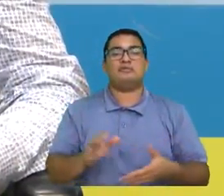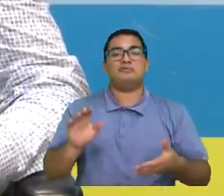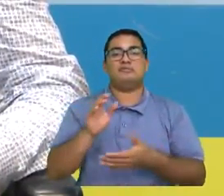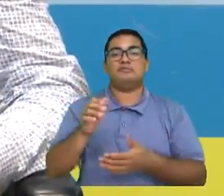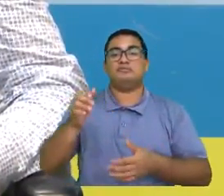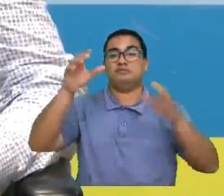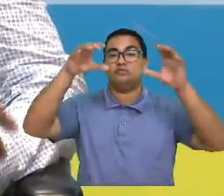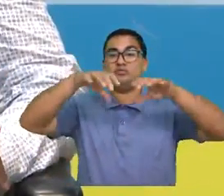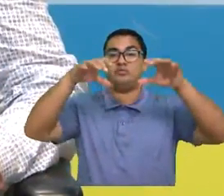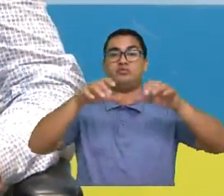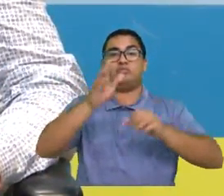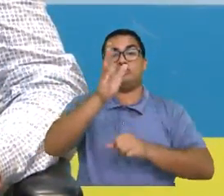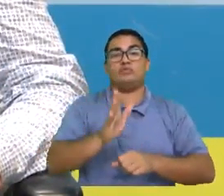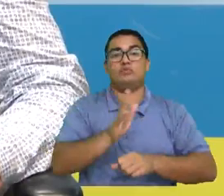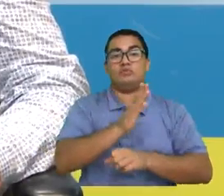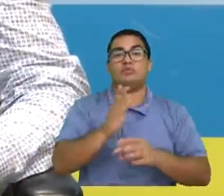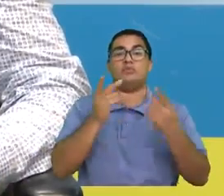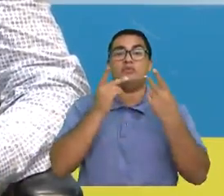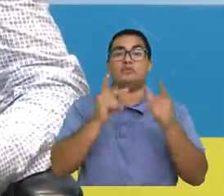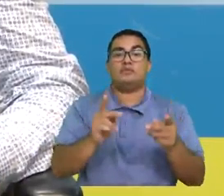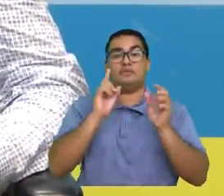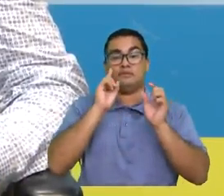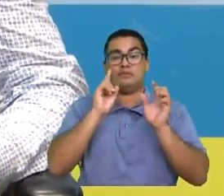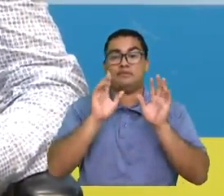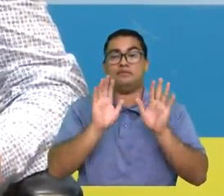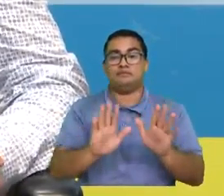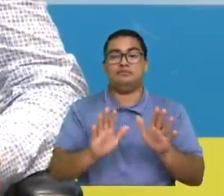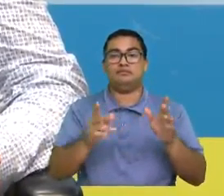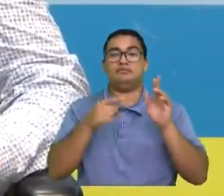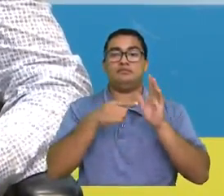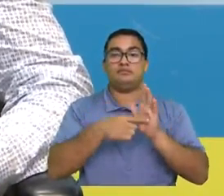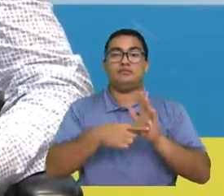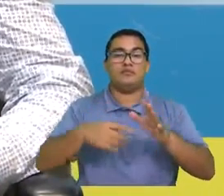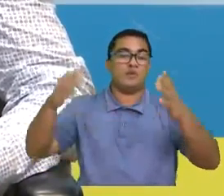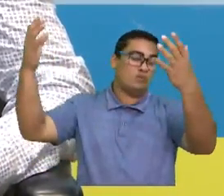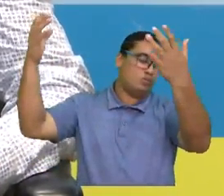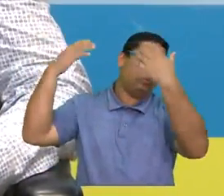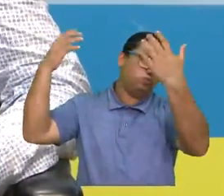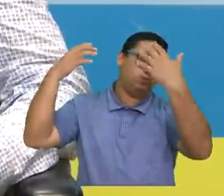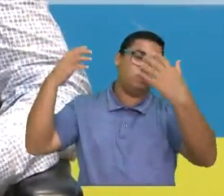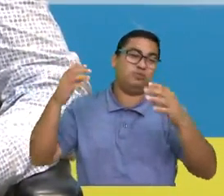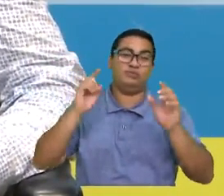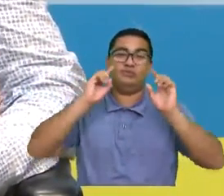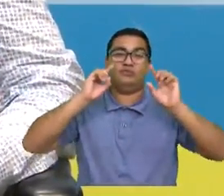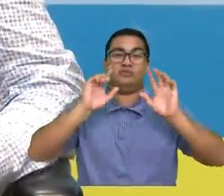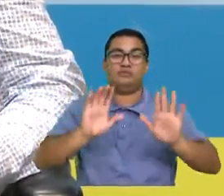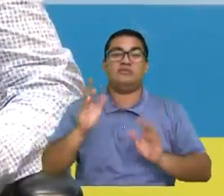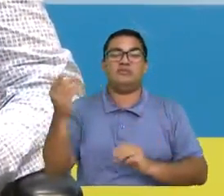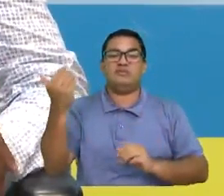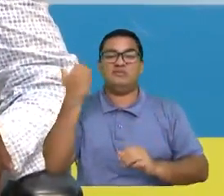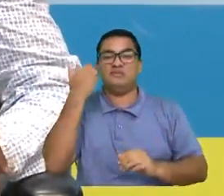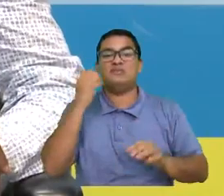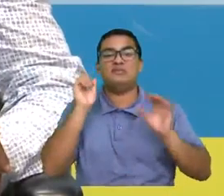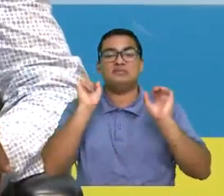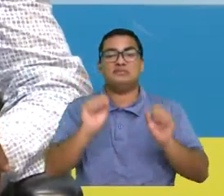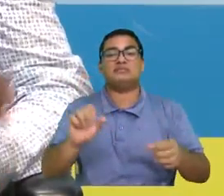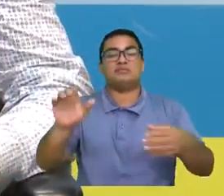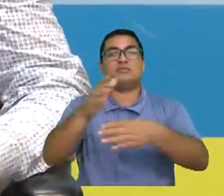pero también debemos tener cuidado porque muchas veces el mojarnos también nos puede provocar enfermedades, diversas